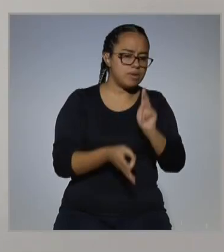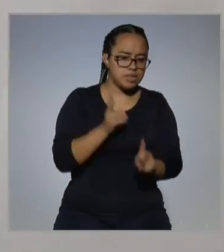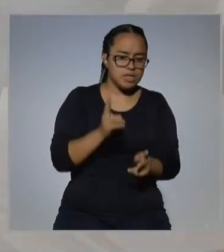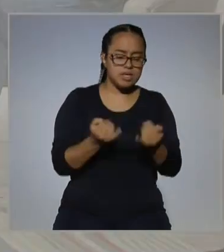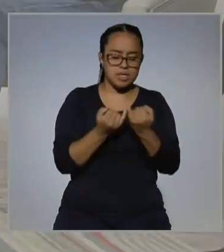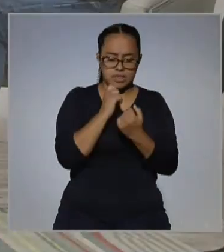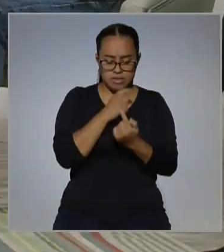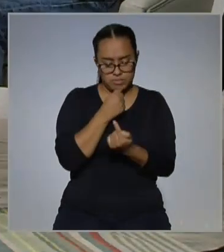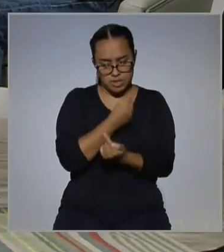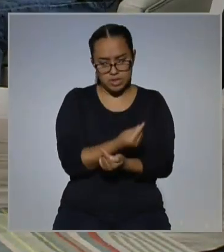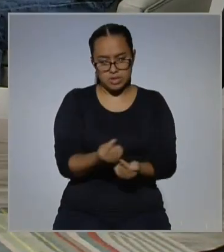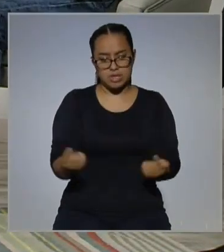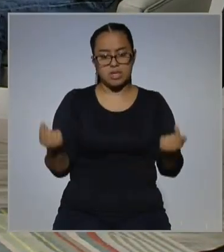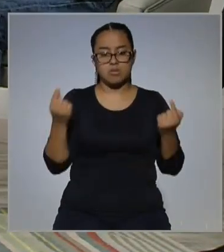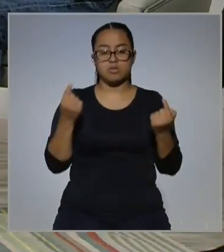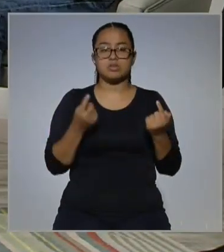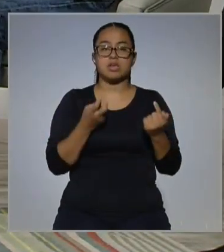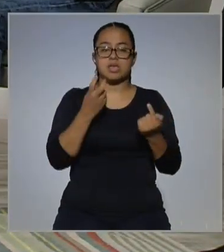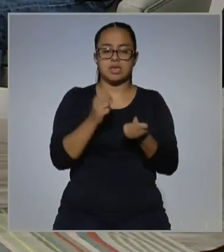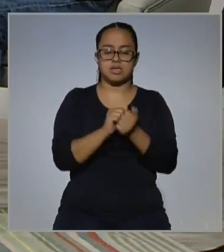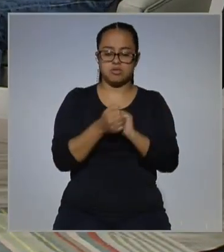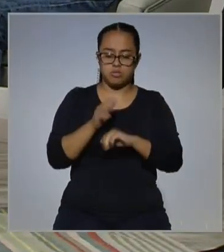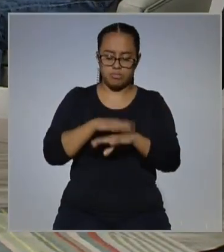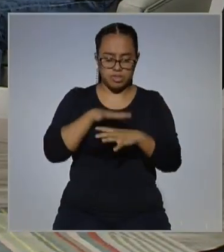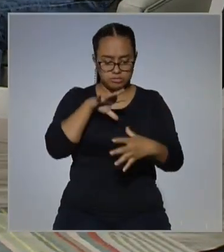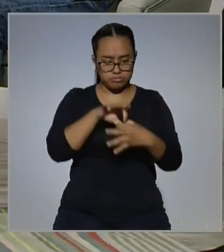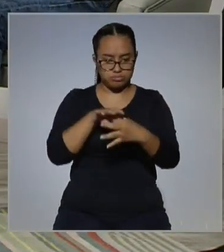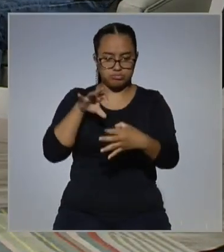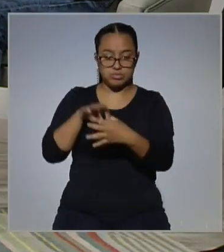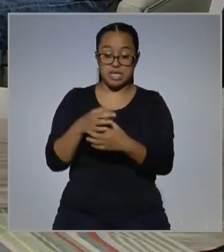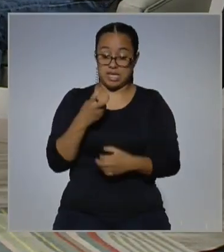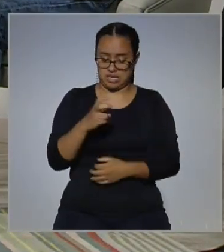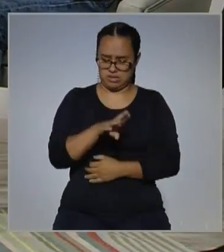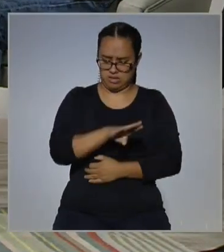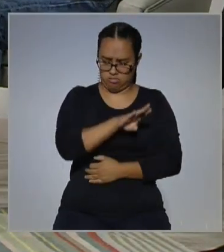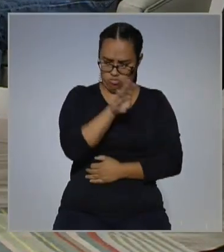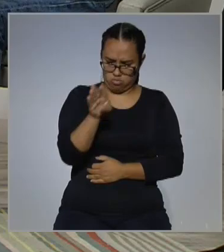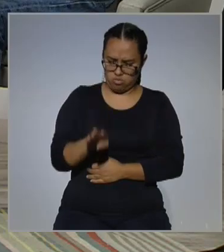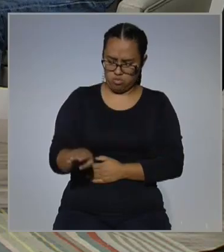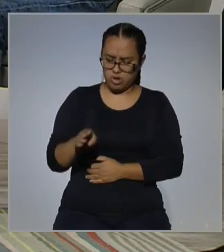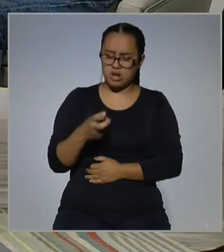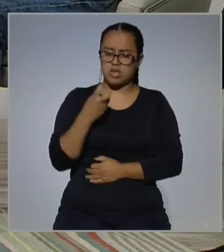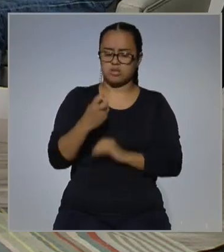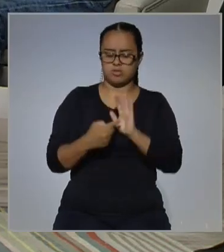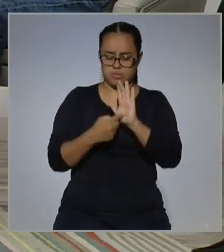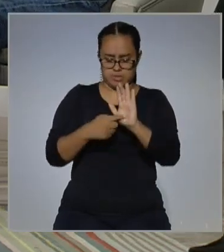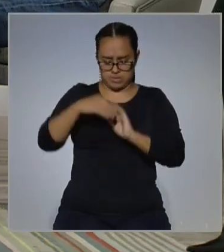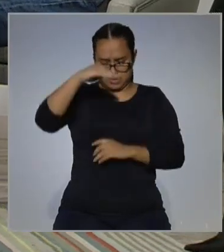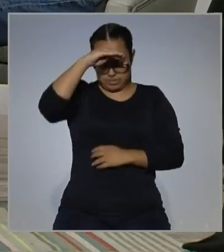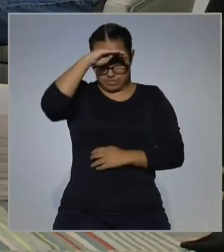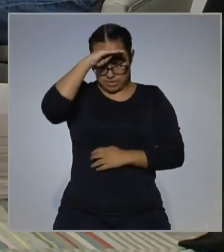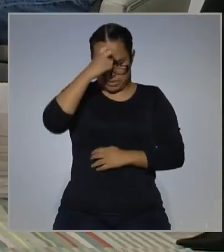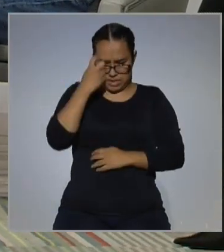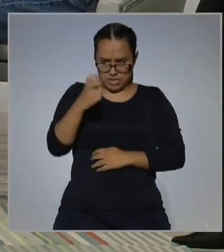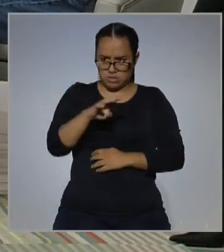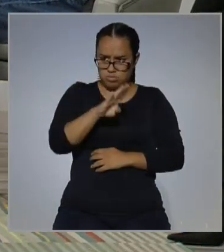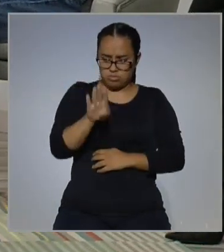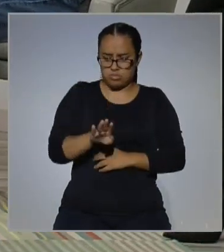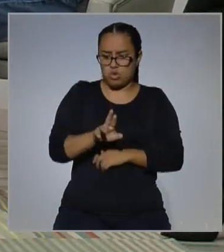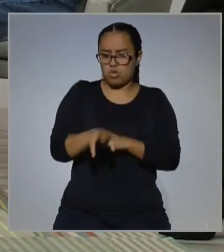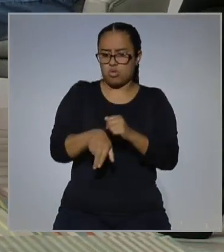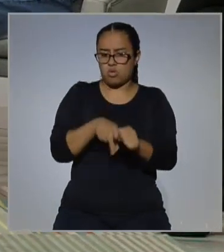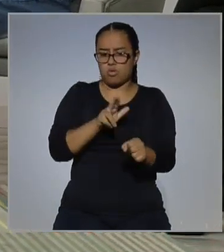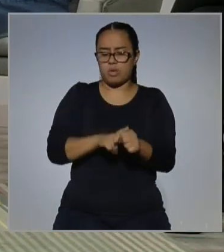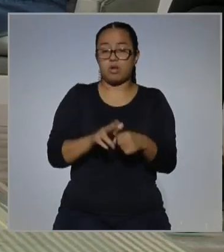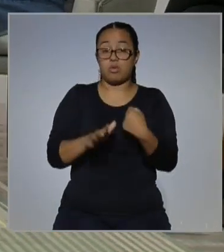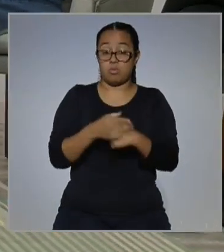todo con los niños, es generar esas conexiones donde la muerte se reflexiona como algo normal, Claro. porque